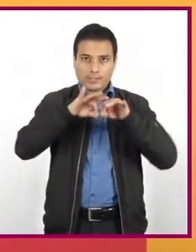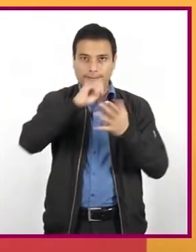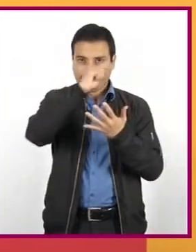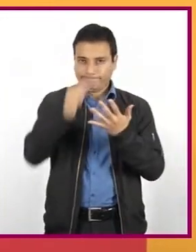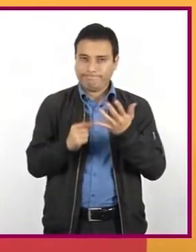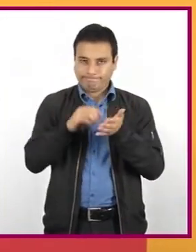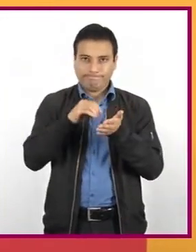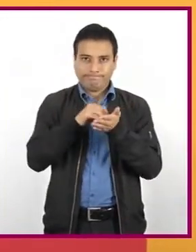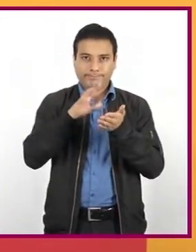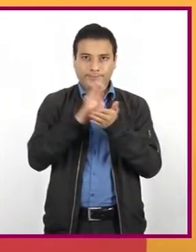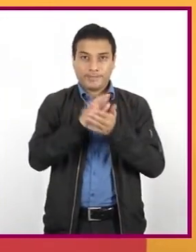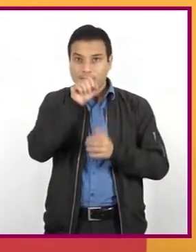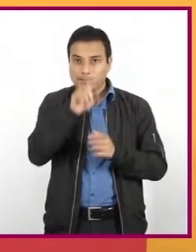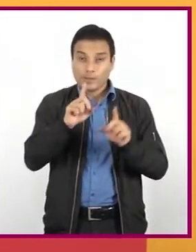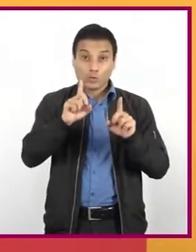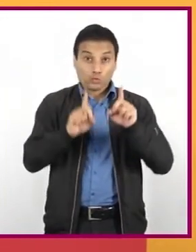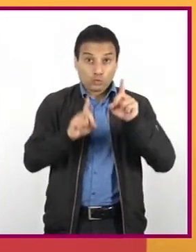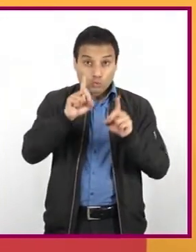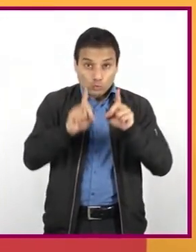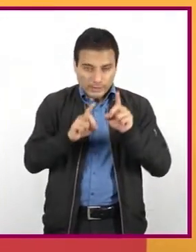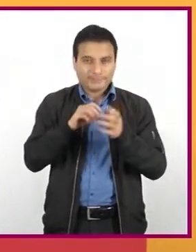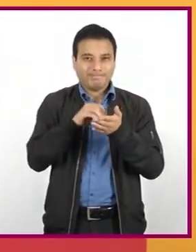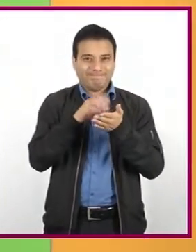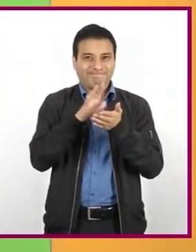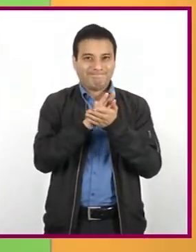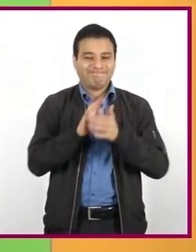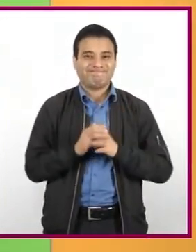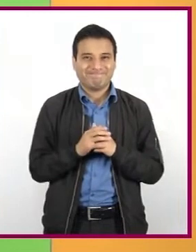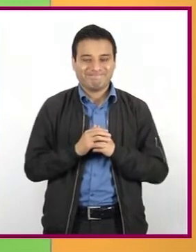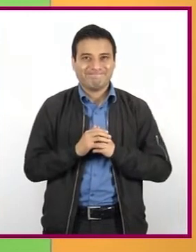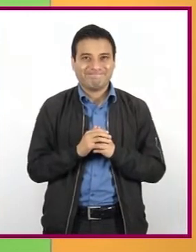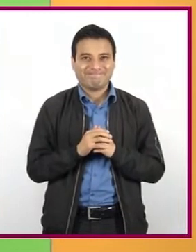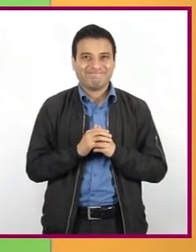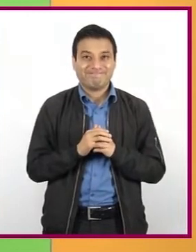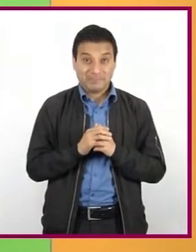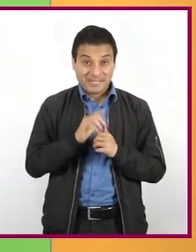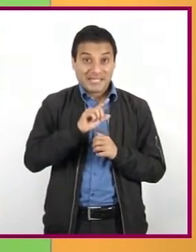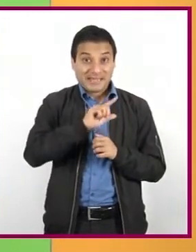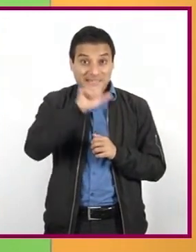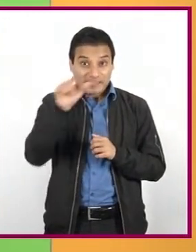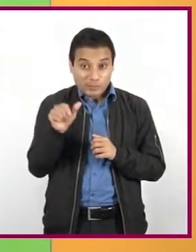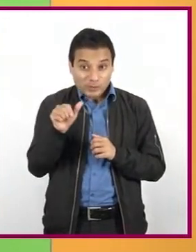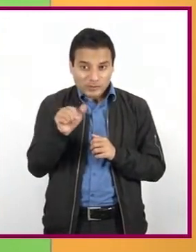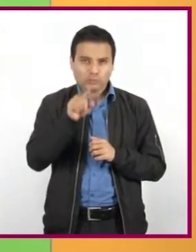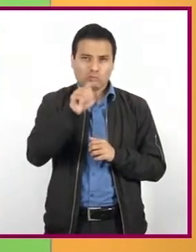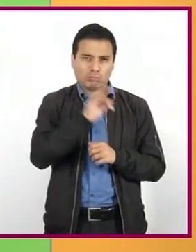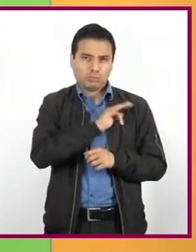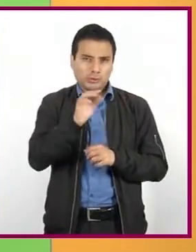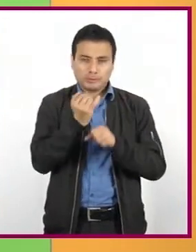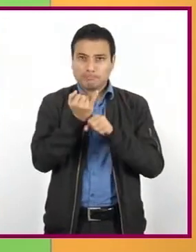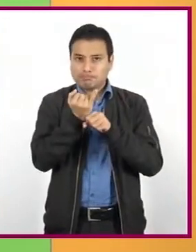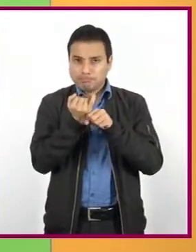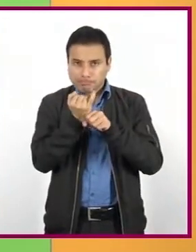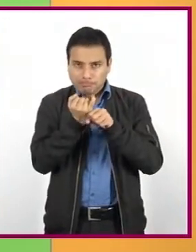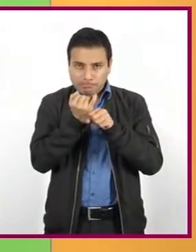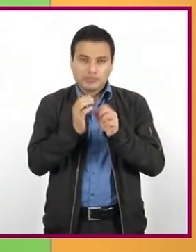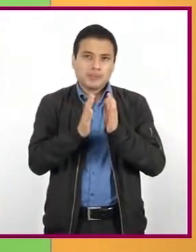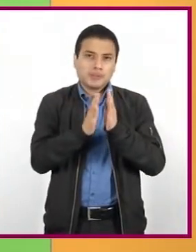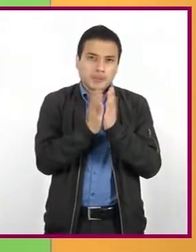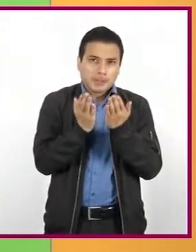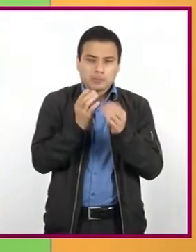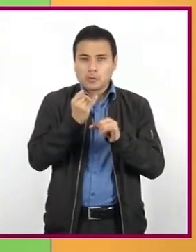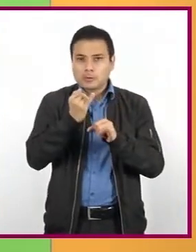y las posibles dudas que les surjan durante esta sesión. Después podrán consultar otras fuentes confiables de información con